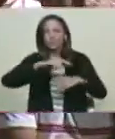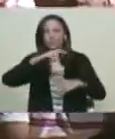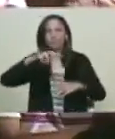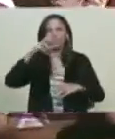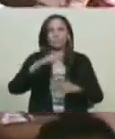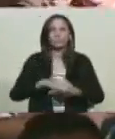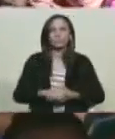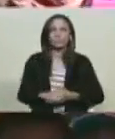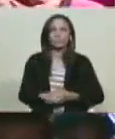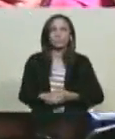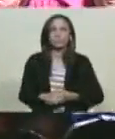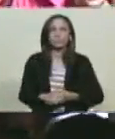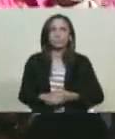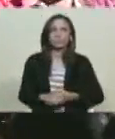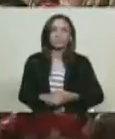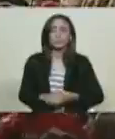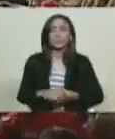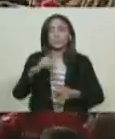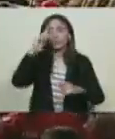Y es la tarea que yo les doy,